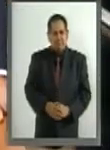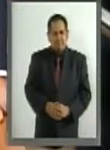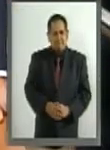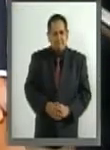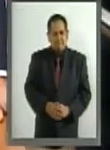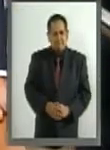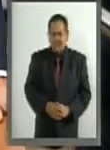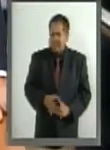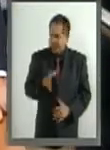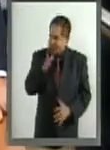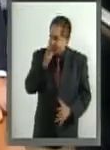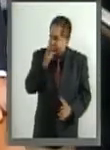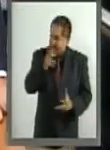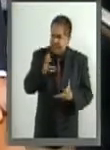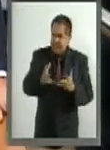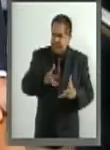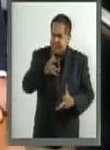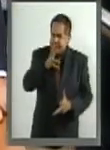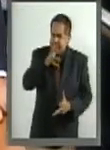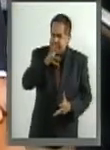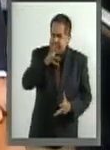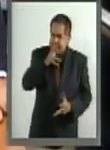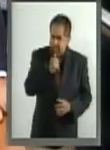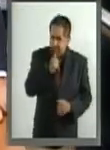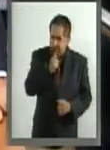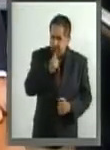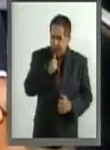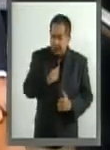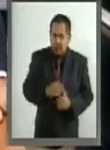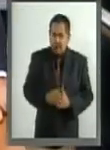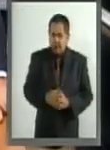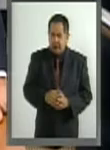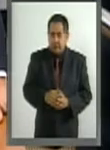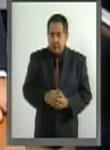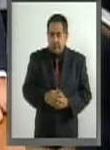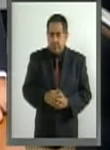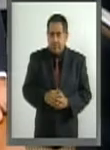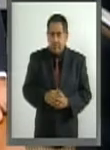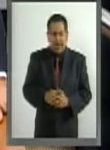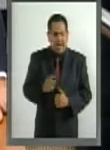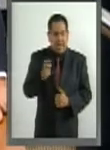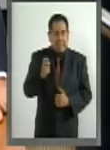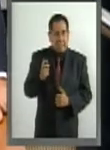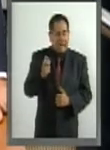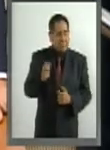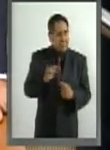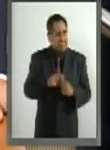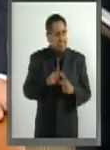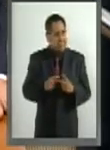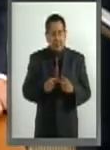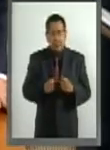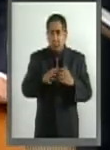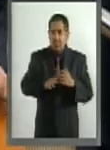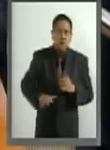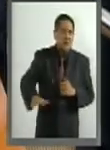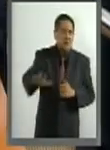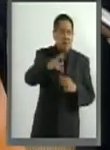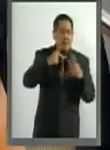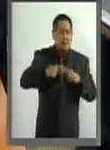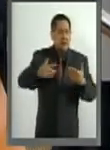Cuánta impotencia. Esas son solo algunas expresiones que le causa al pueblo de